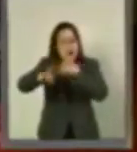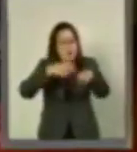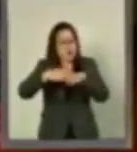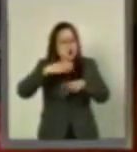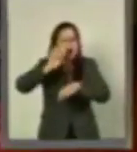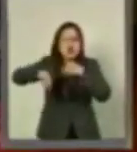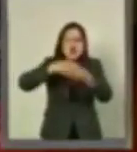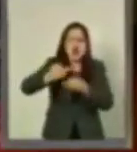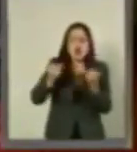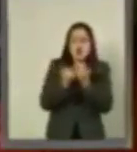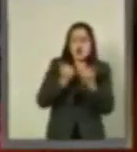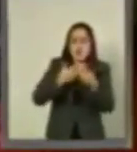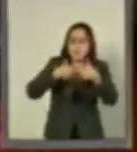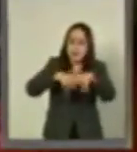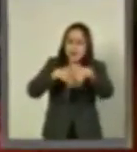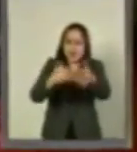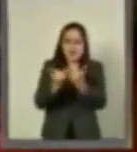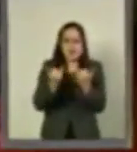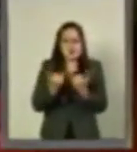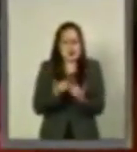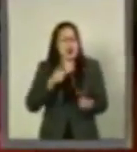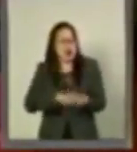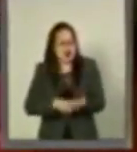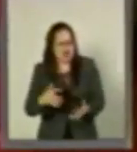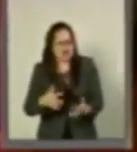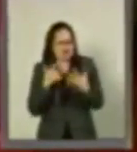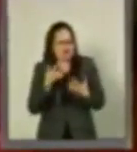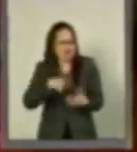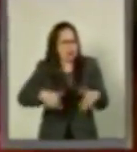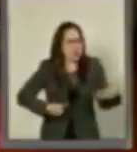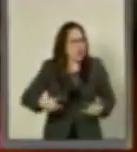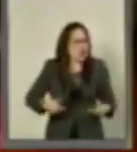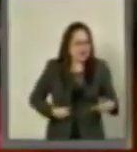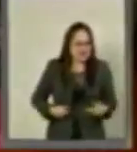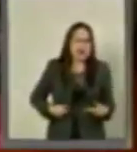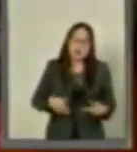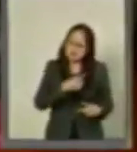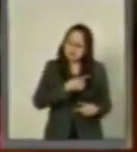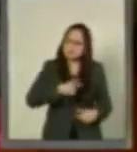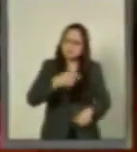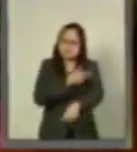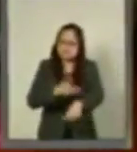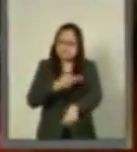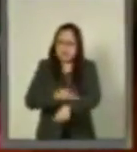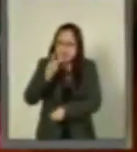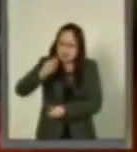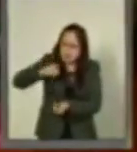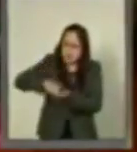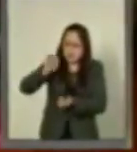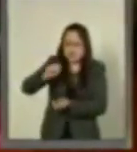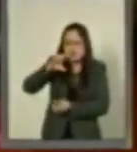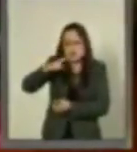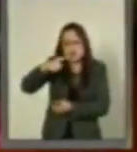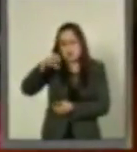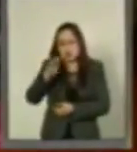esto? Hay enojo, molestia, y hay que atender ese enojo y esa molestia y resolverle. Eso es lo que procuramos en la Secretaría de